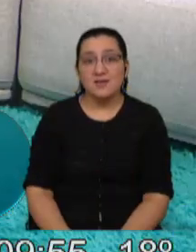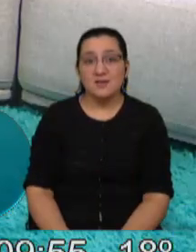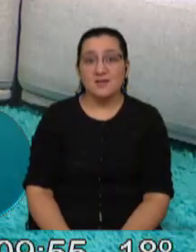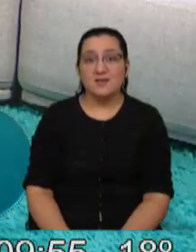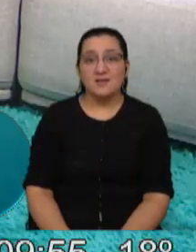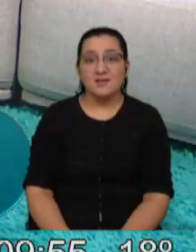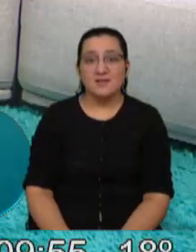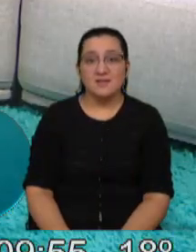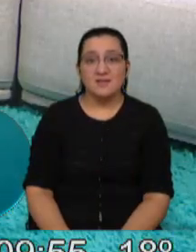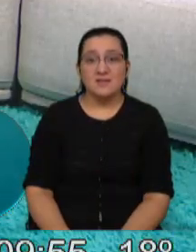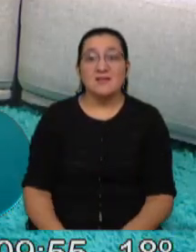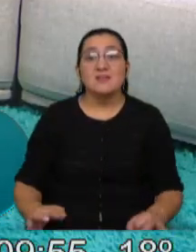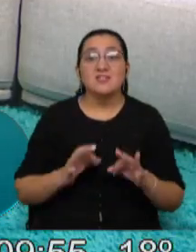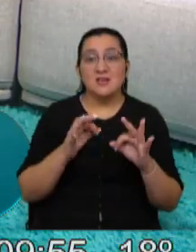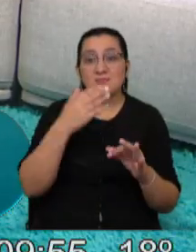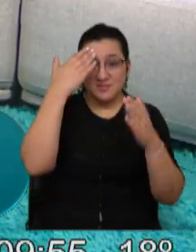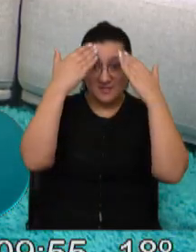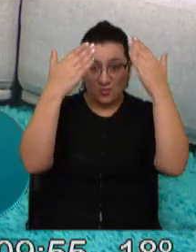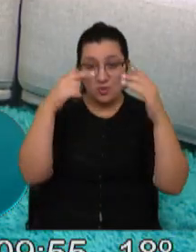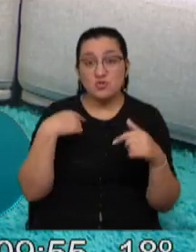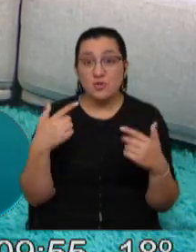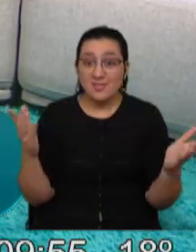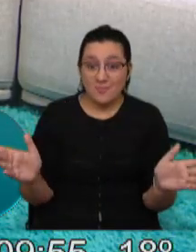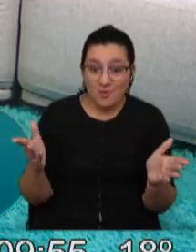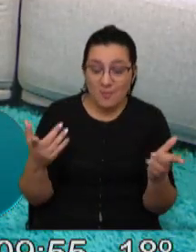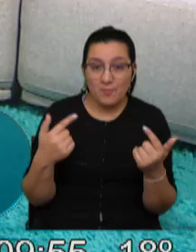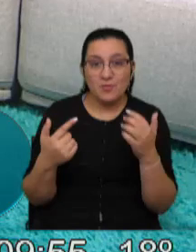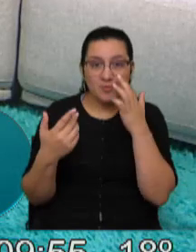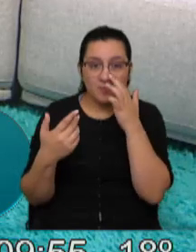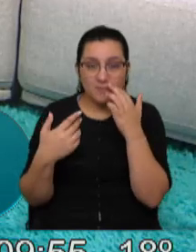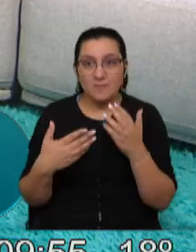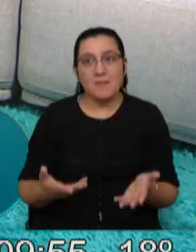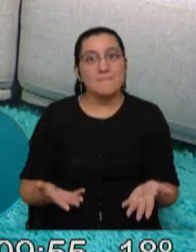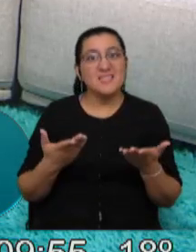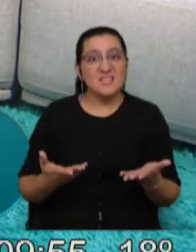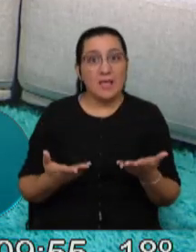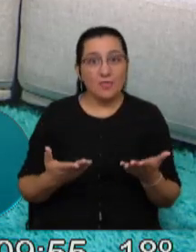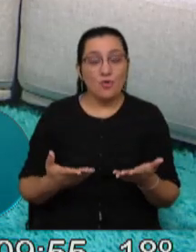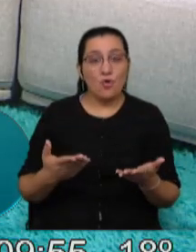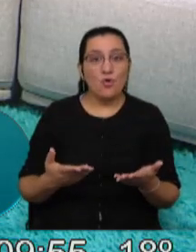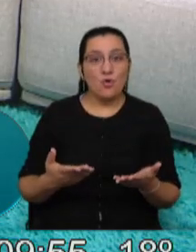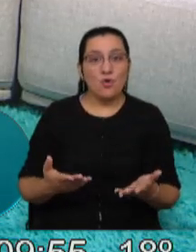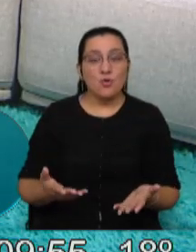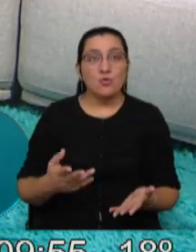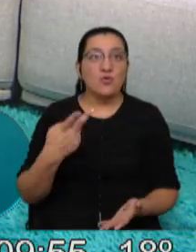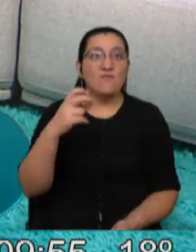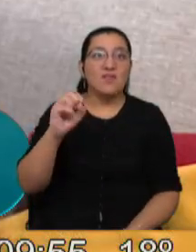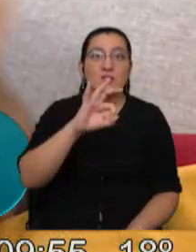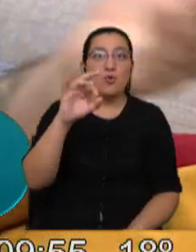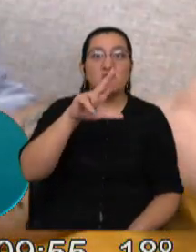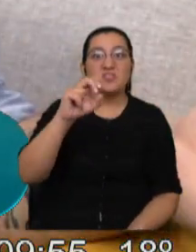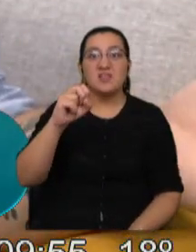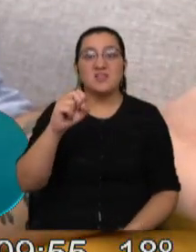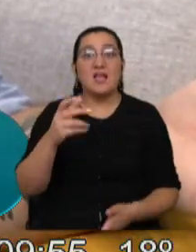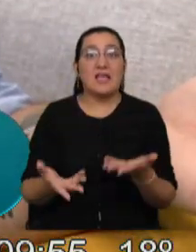Bueno, llegamos y saluda, sí. ¿Sí? Y nosotros estimulamos eso, pero después cuando pesa 20, 30, 40 kilos también viene y nos salta como nos